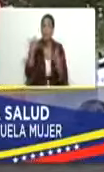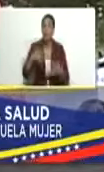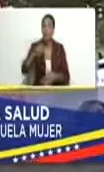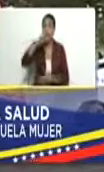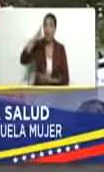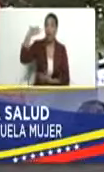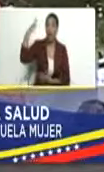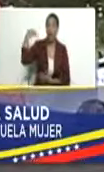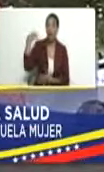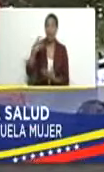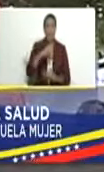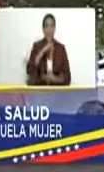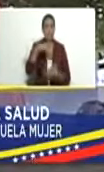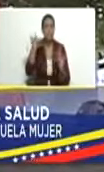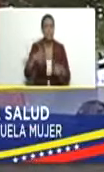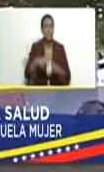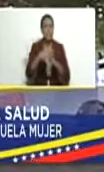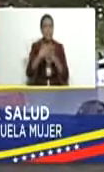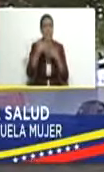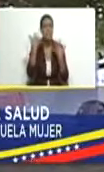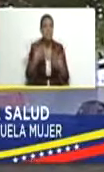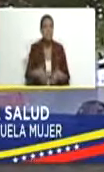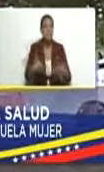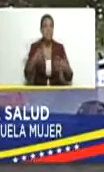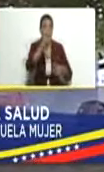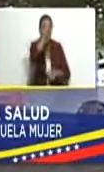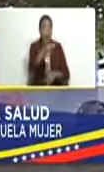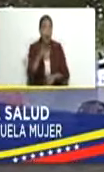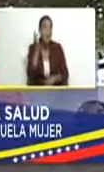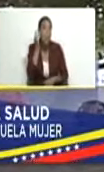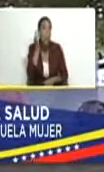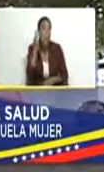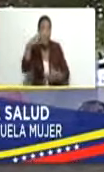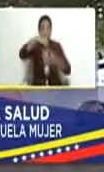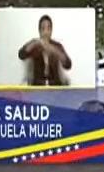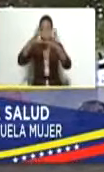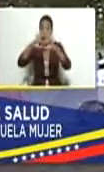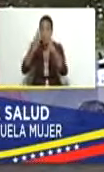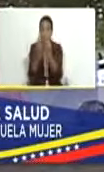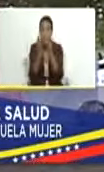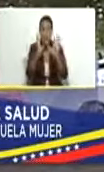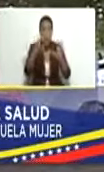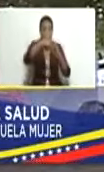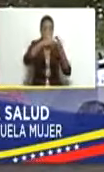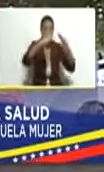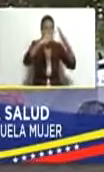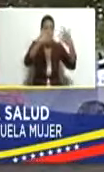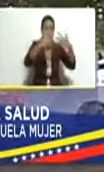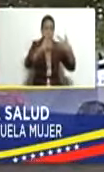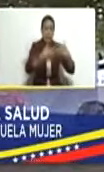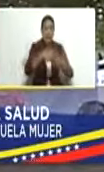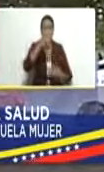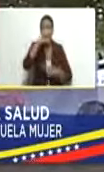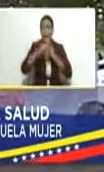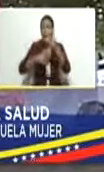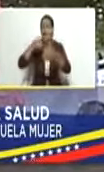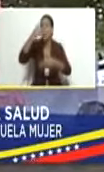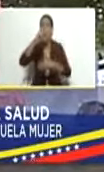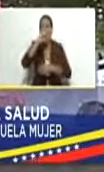guerra. Y fueron la columna vertebral de las victorias que obtuvimos año por año,